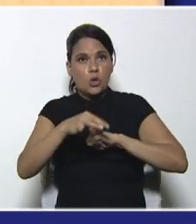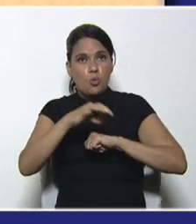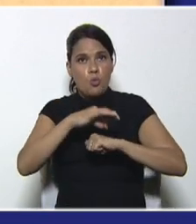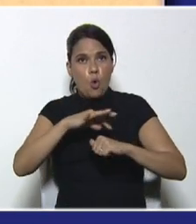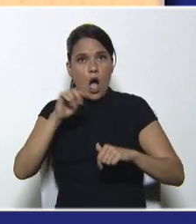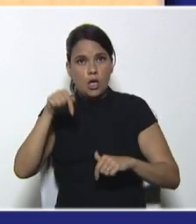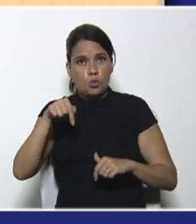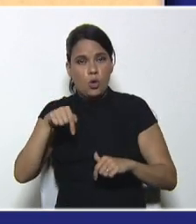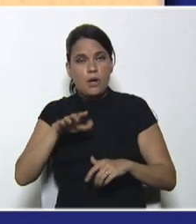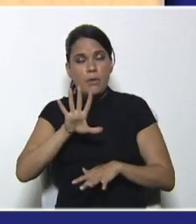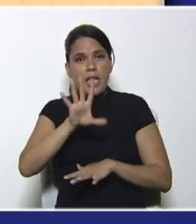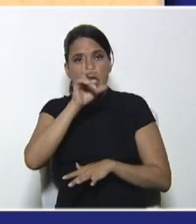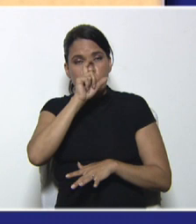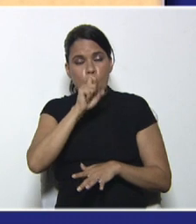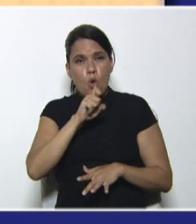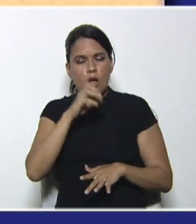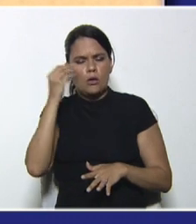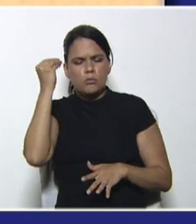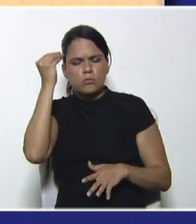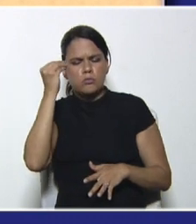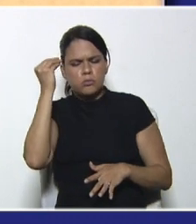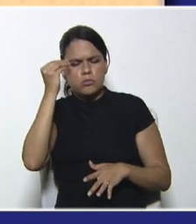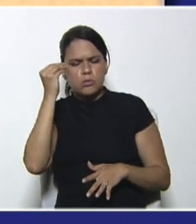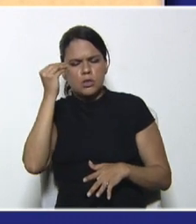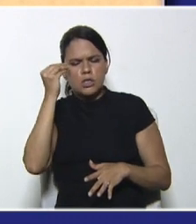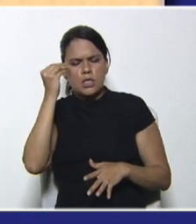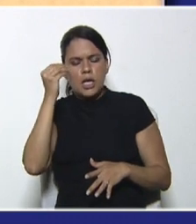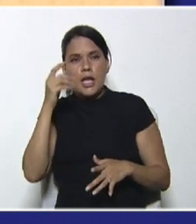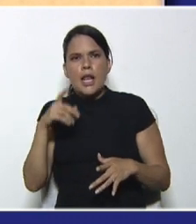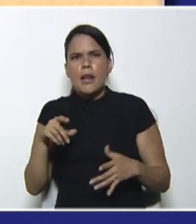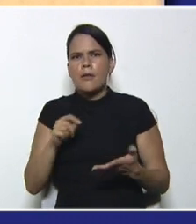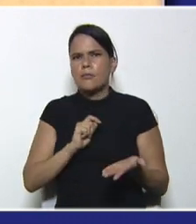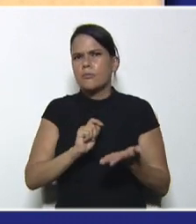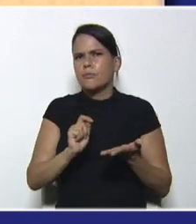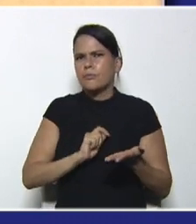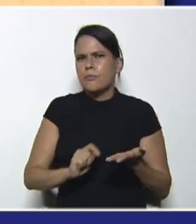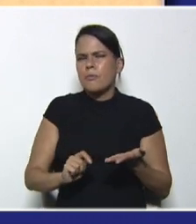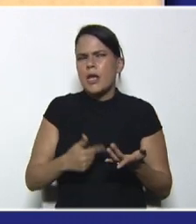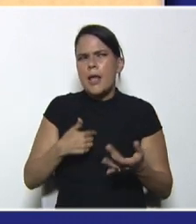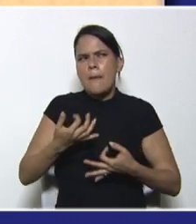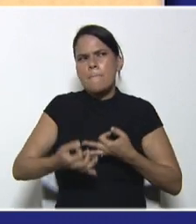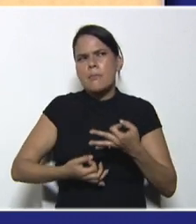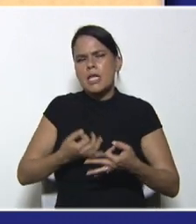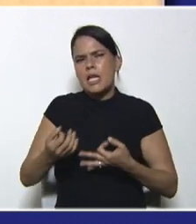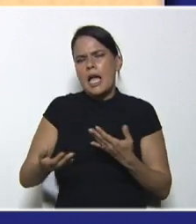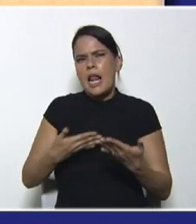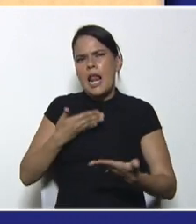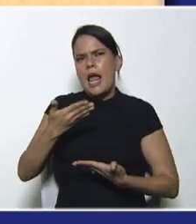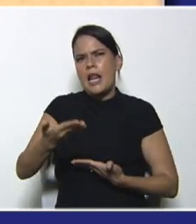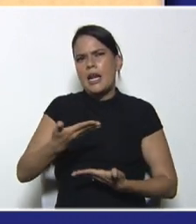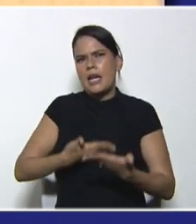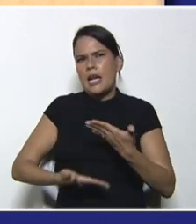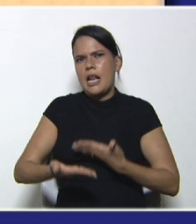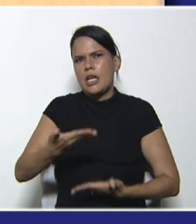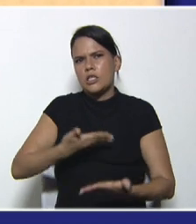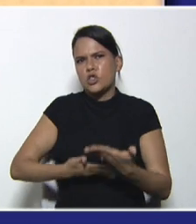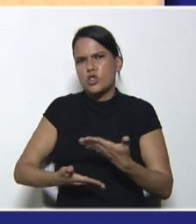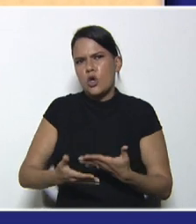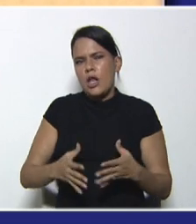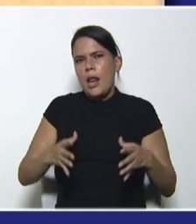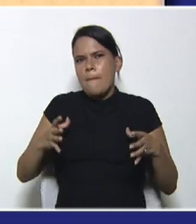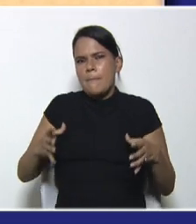quinto año, analizar el método de George Stoney para la determinación de la relación carga-masa de